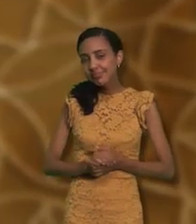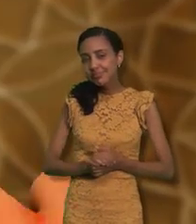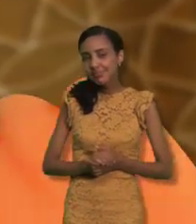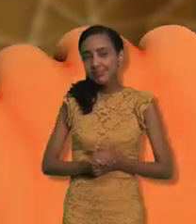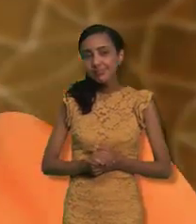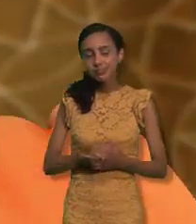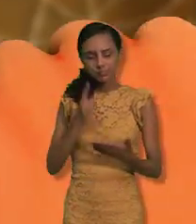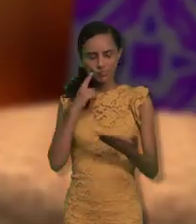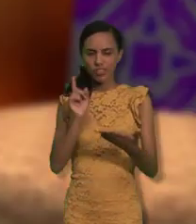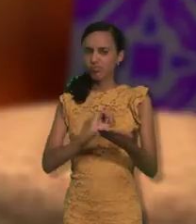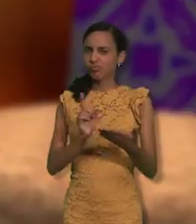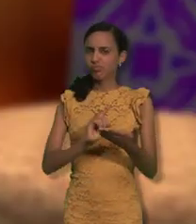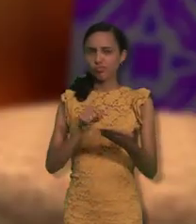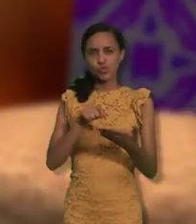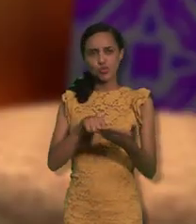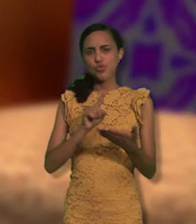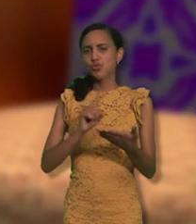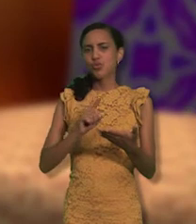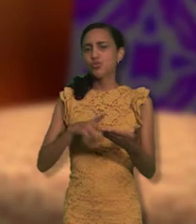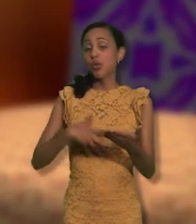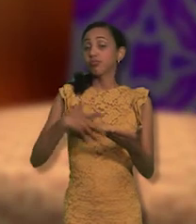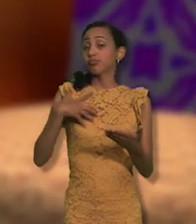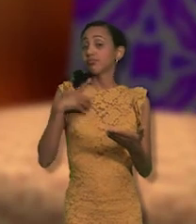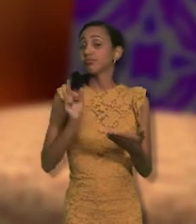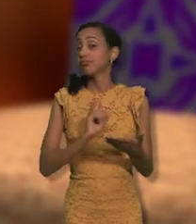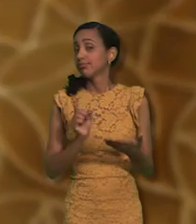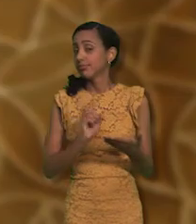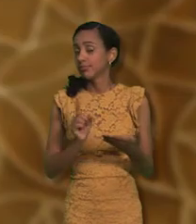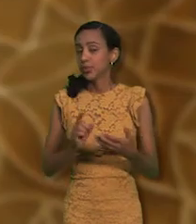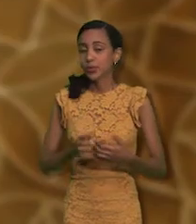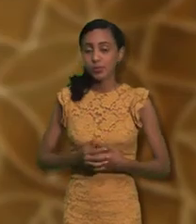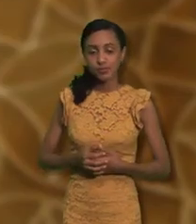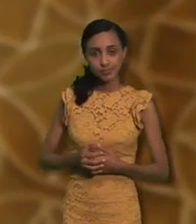¡Ay no! ¡Que yo no soy vanidosa!